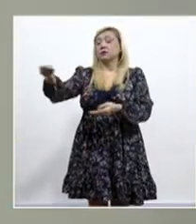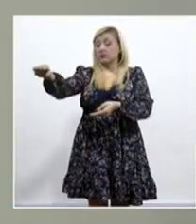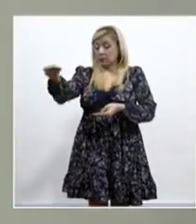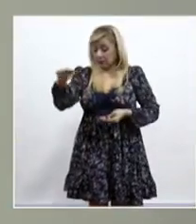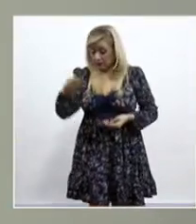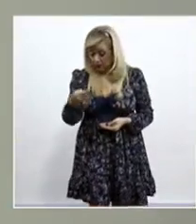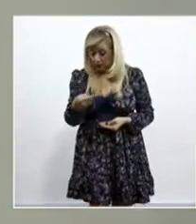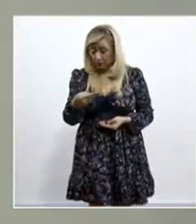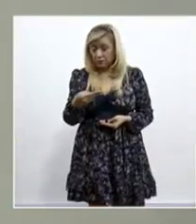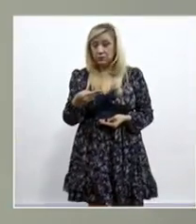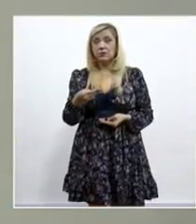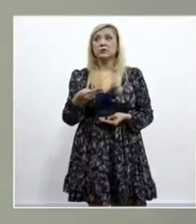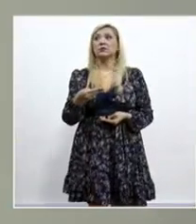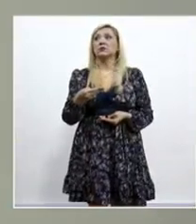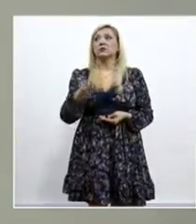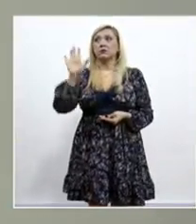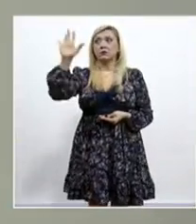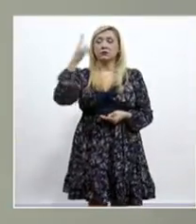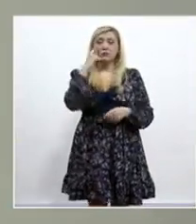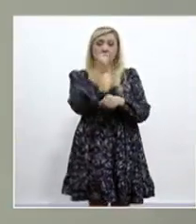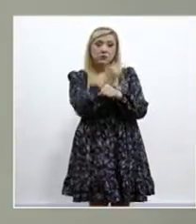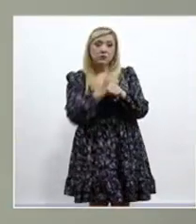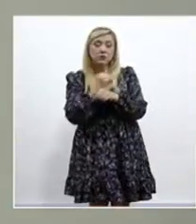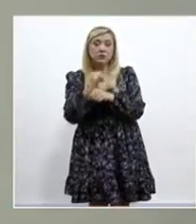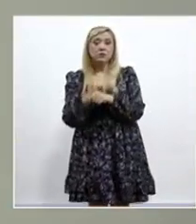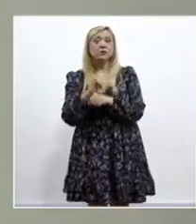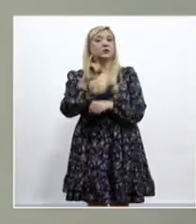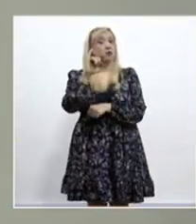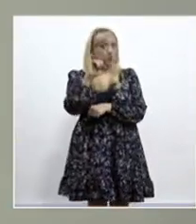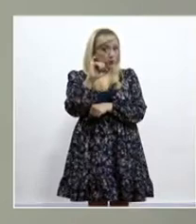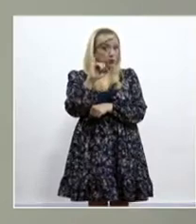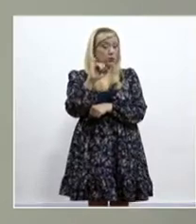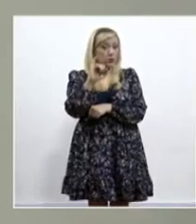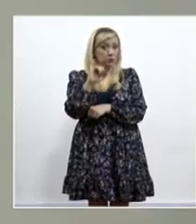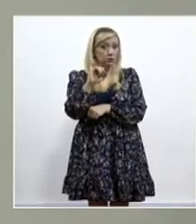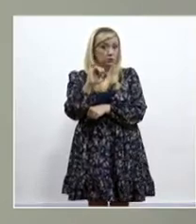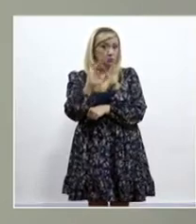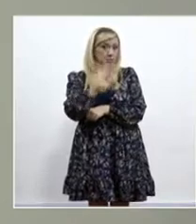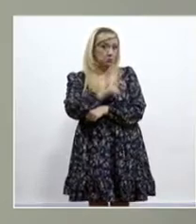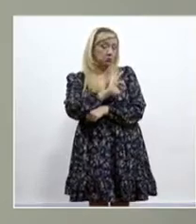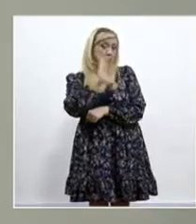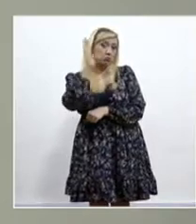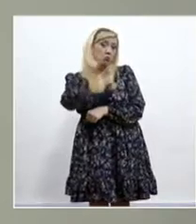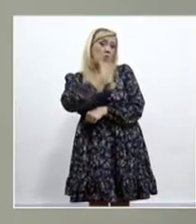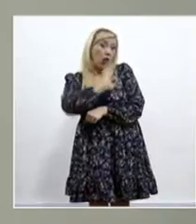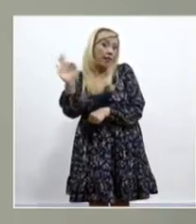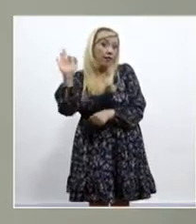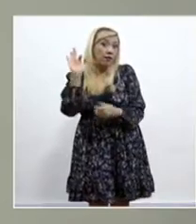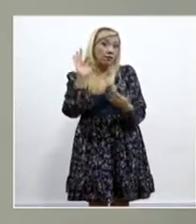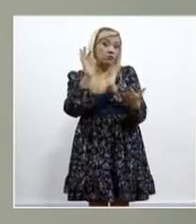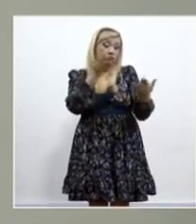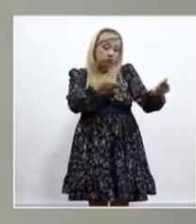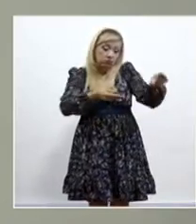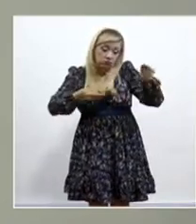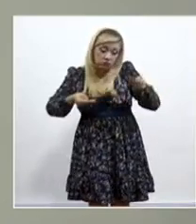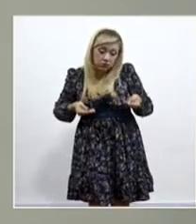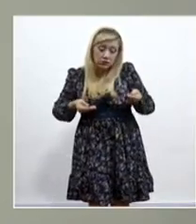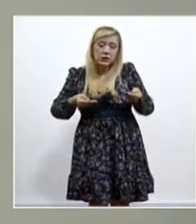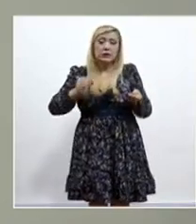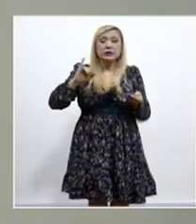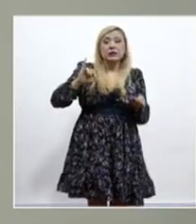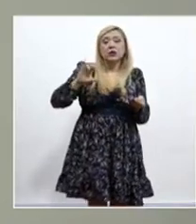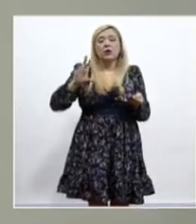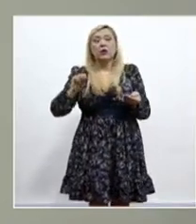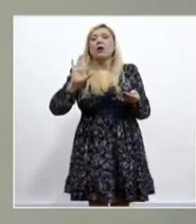de sueldo de forma ininterrumpida, que iniciará en la fecha en la que se conceda legalmente el encargo. Idénticas licencias y por el